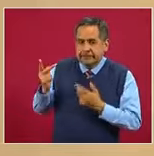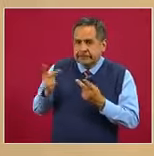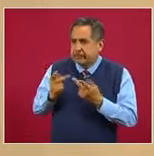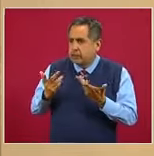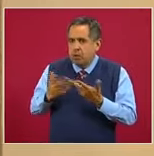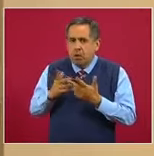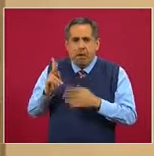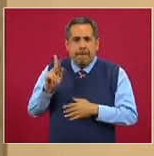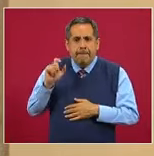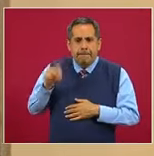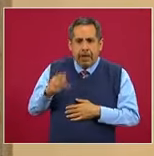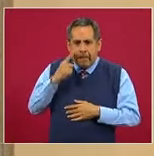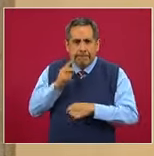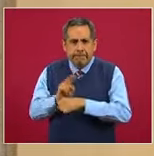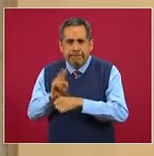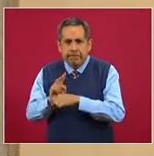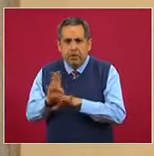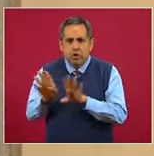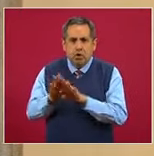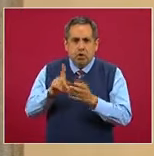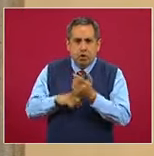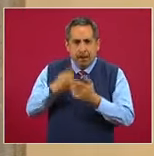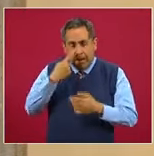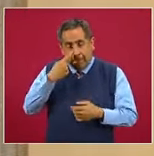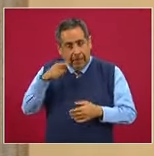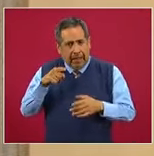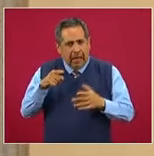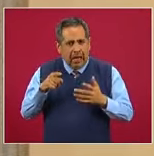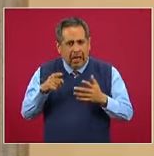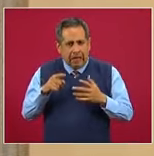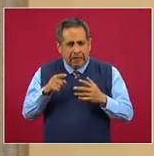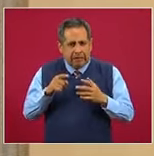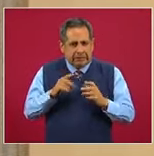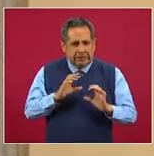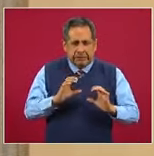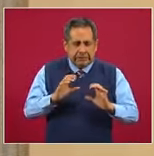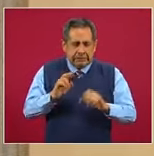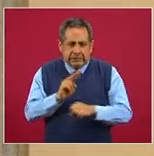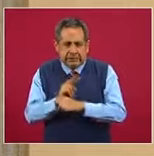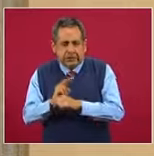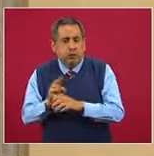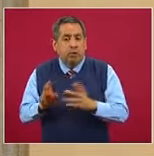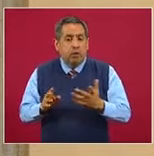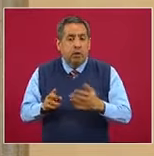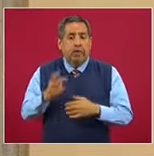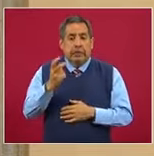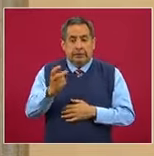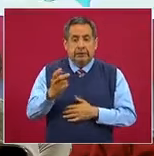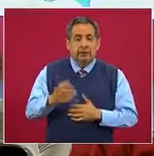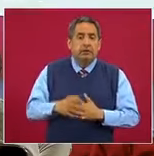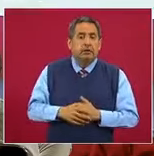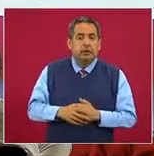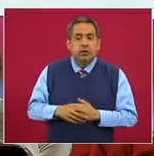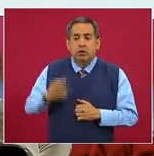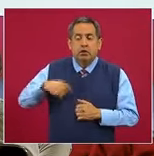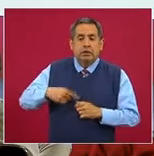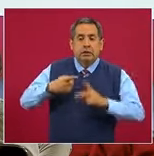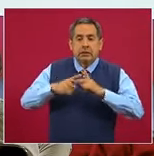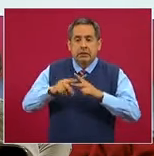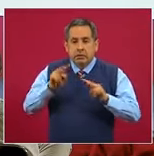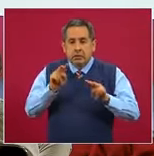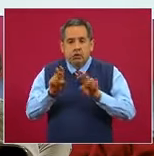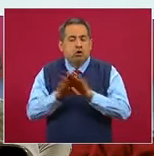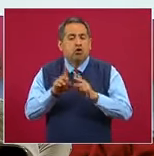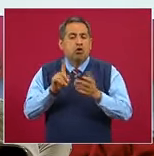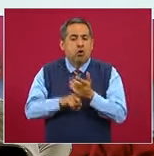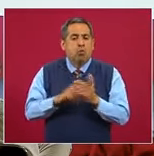algunas estrategias de vigilancia genómica o de vigilancia genética. Fue entonces, me das la siguiente, que empezamos a observar cómo